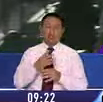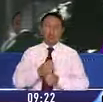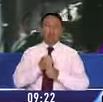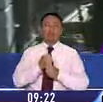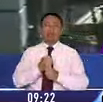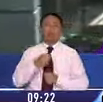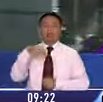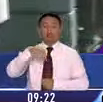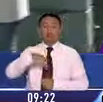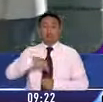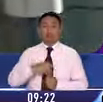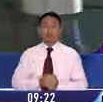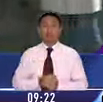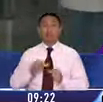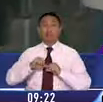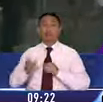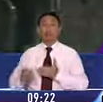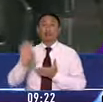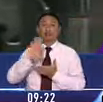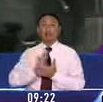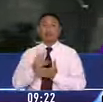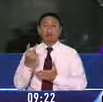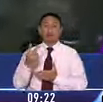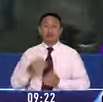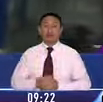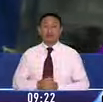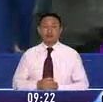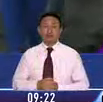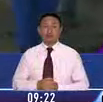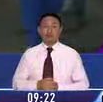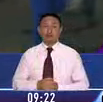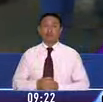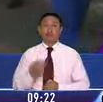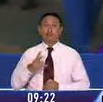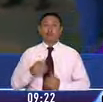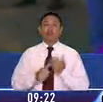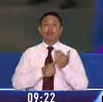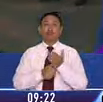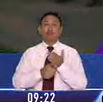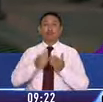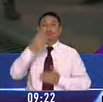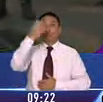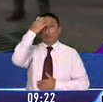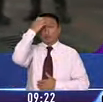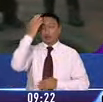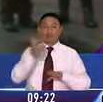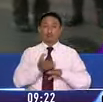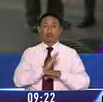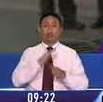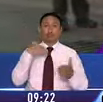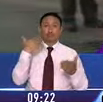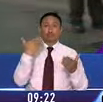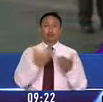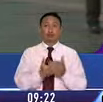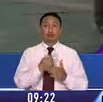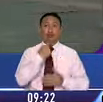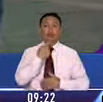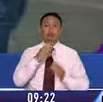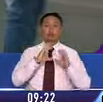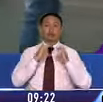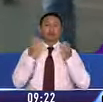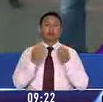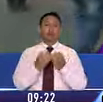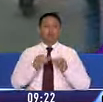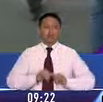seguridad tanto en este sector como en la Asamblea Nacional. También la ministra de Educación llegó hace unos minutos, quien dijo que las clases